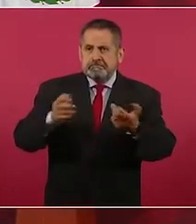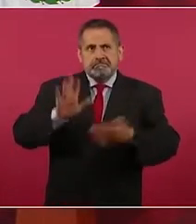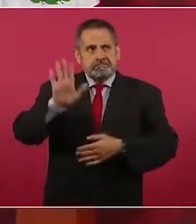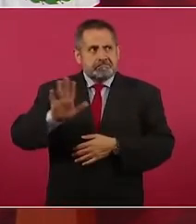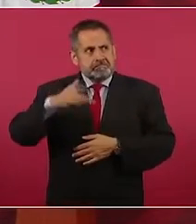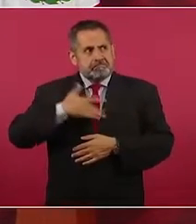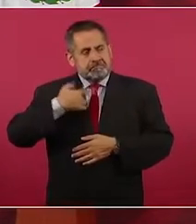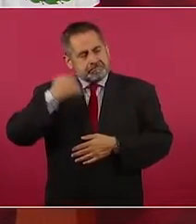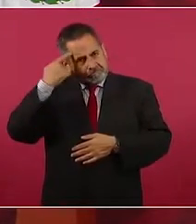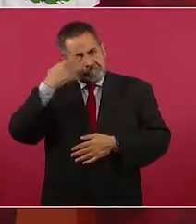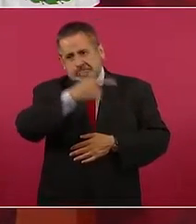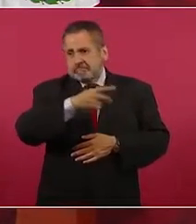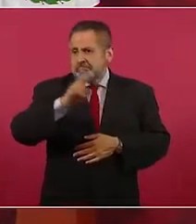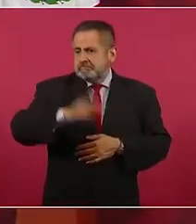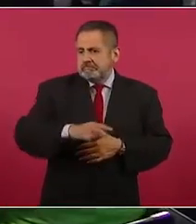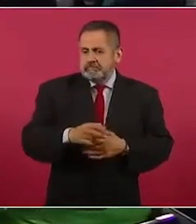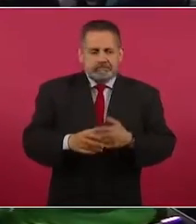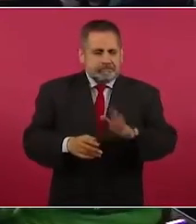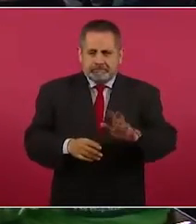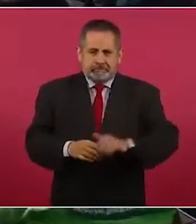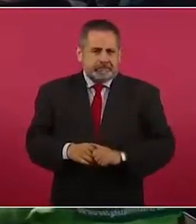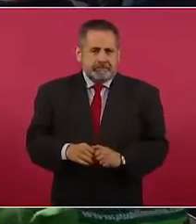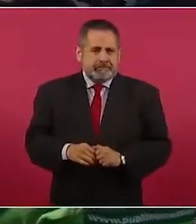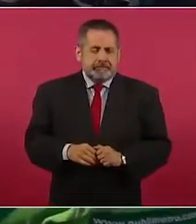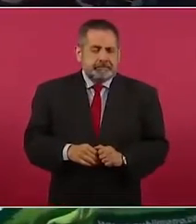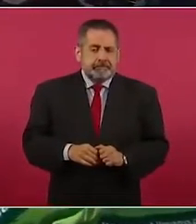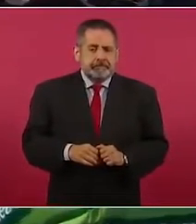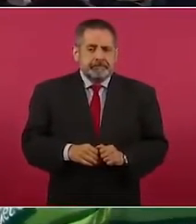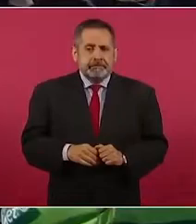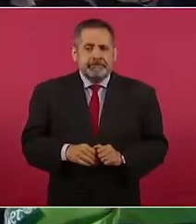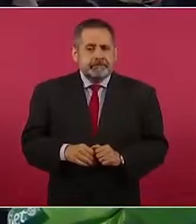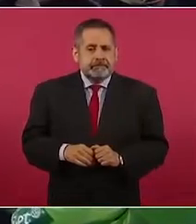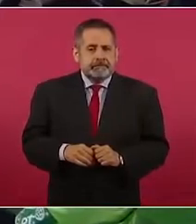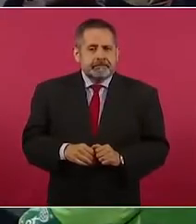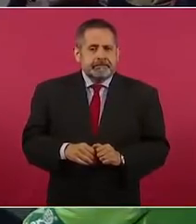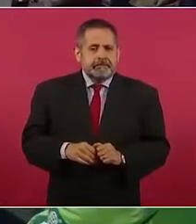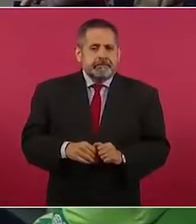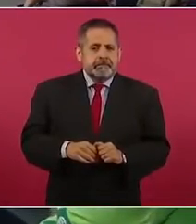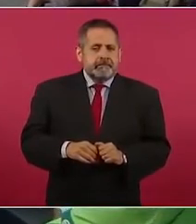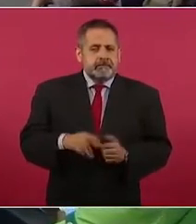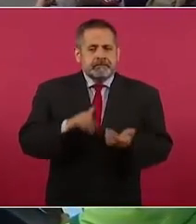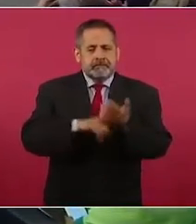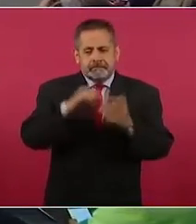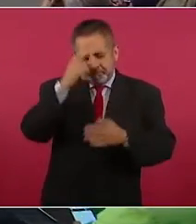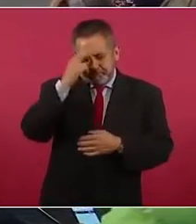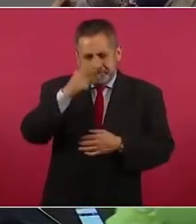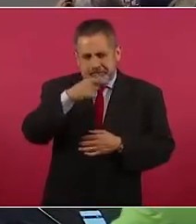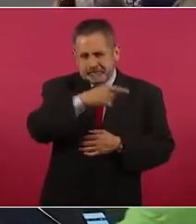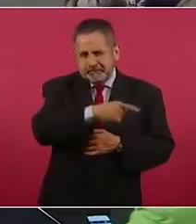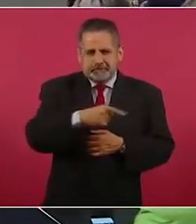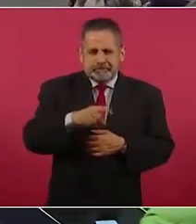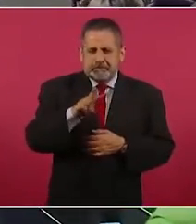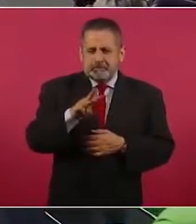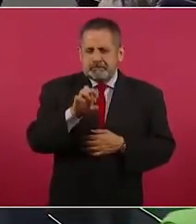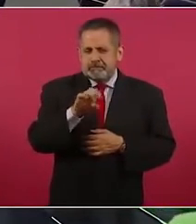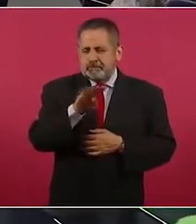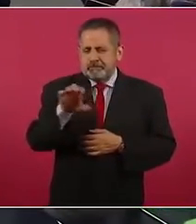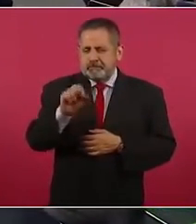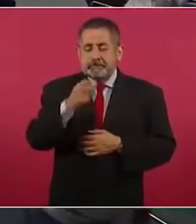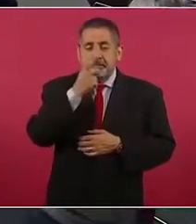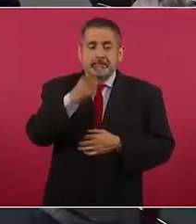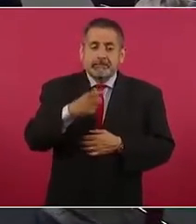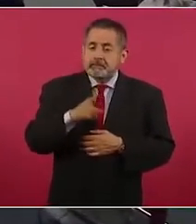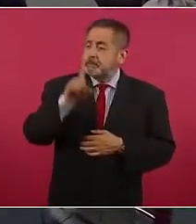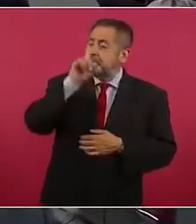que decía el propagandista de Hitler, Goebbels, una mentira que se